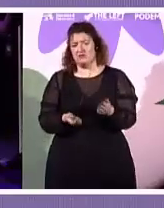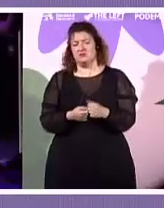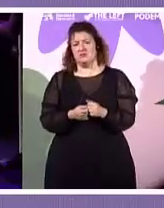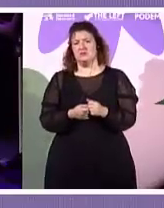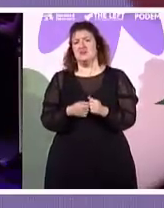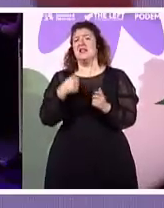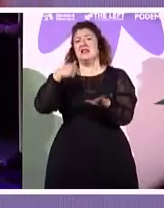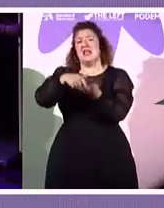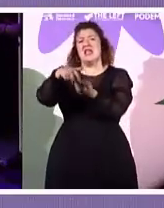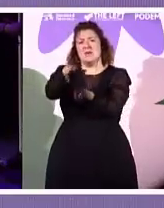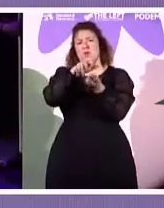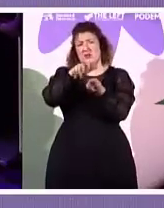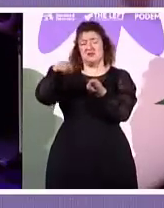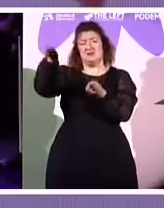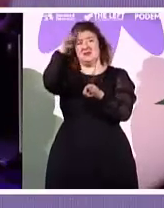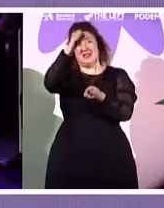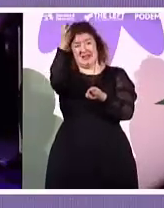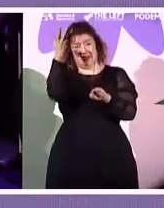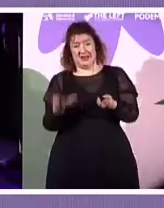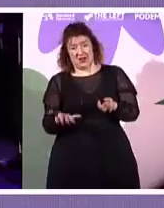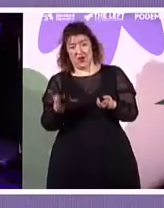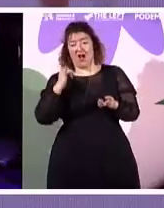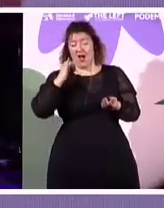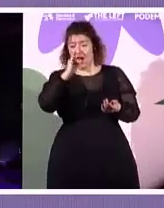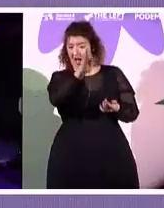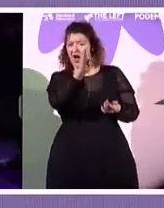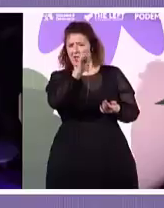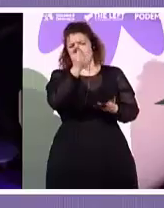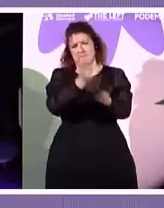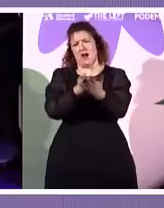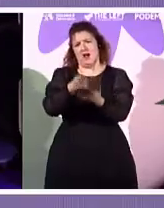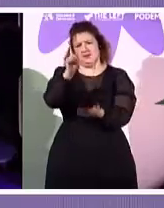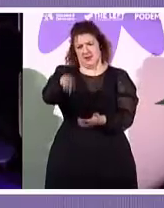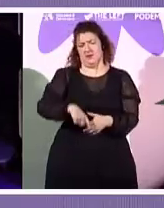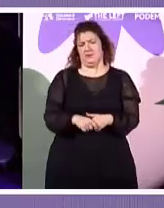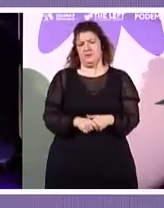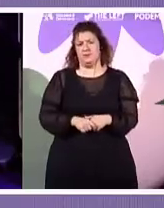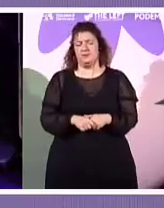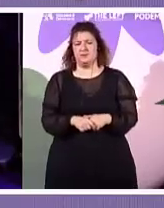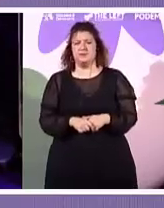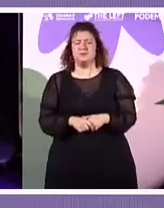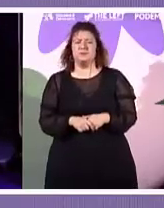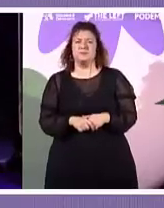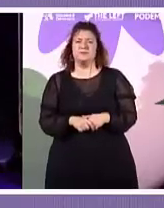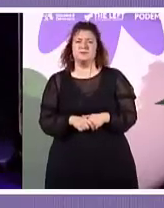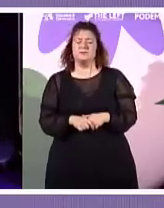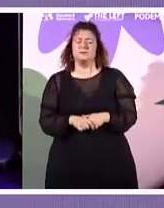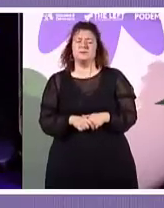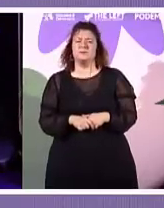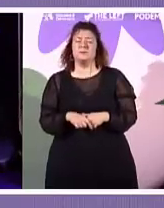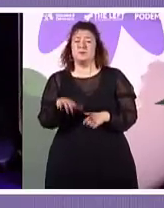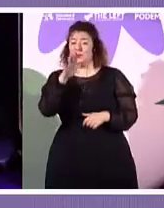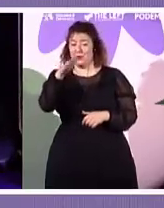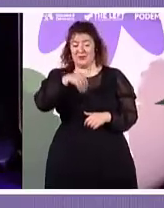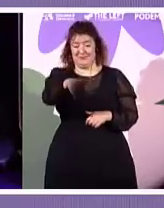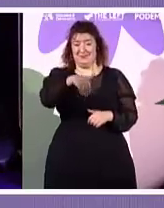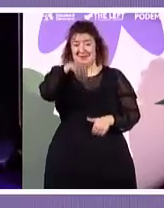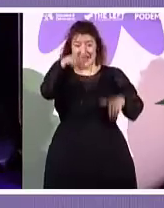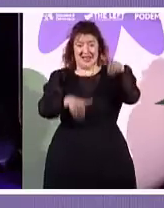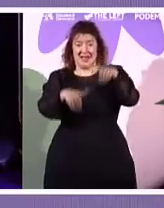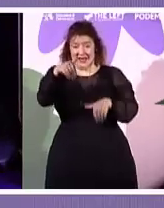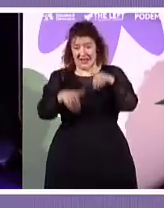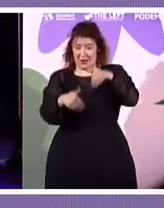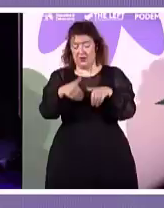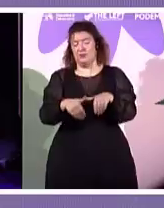un impuesto para que Quienes más tienen más paguen y por eso por eso este ciclo electoral por eso